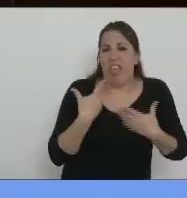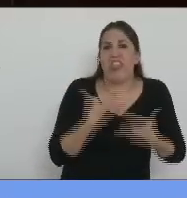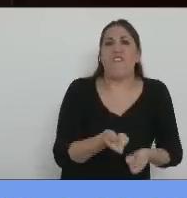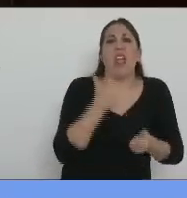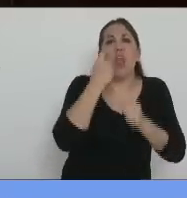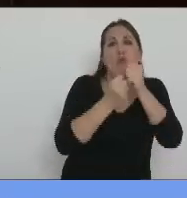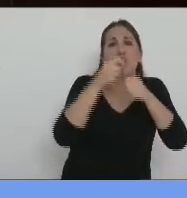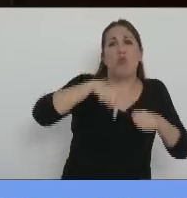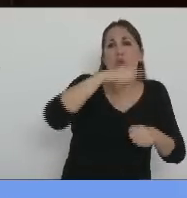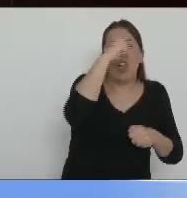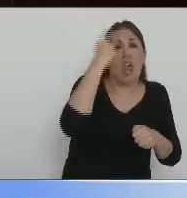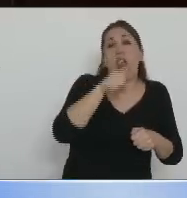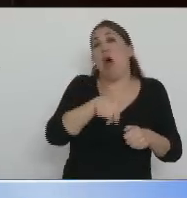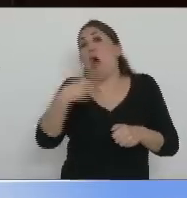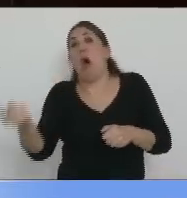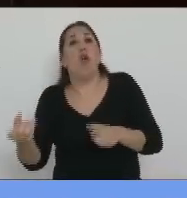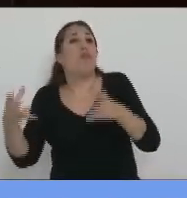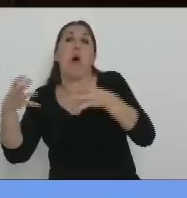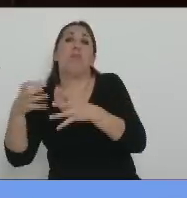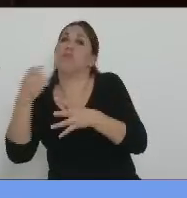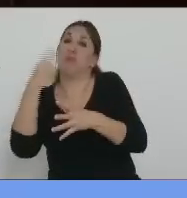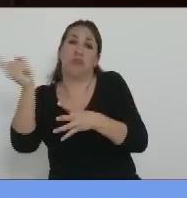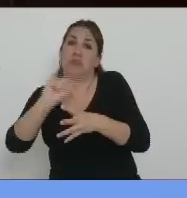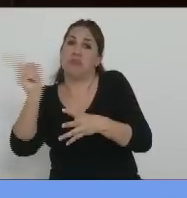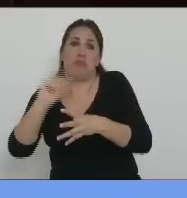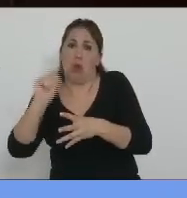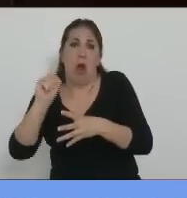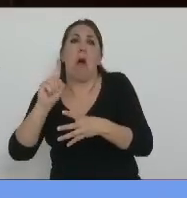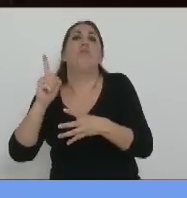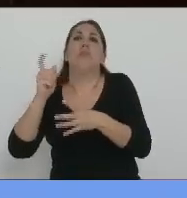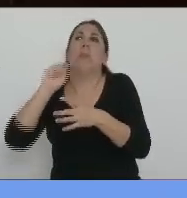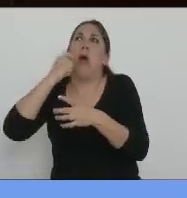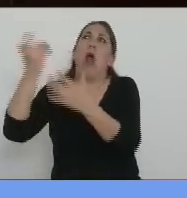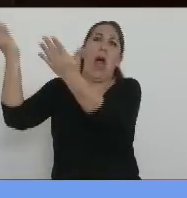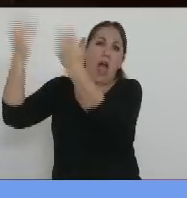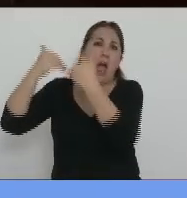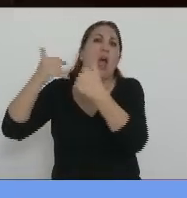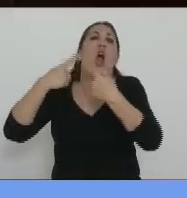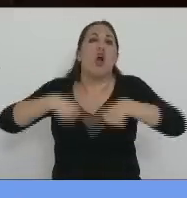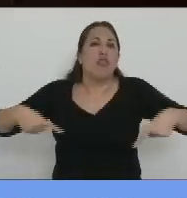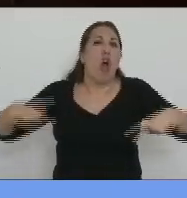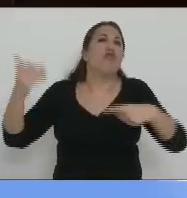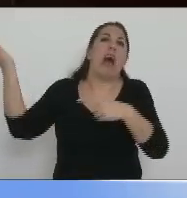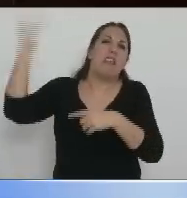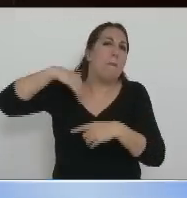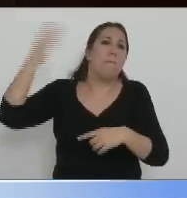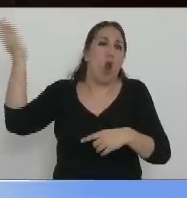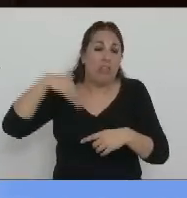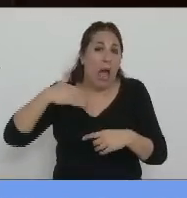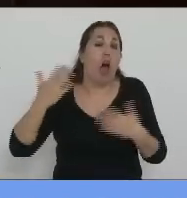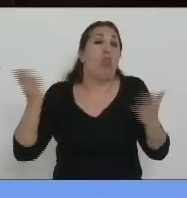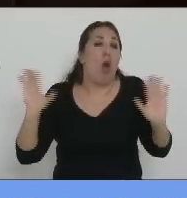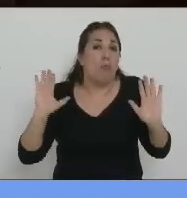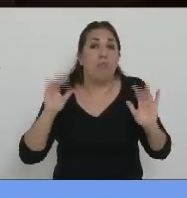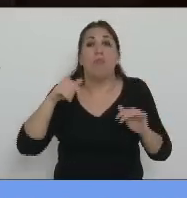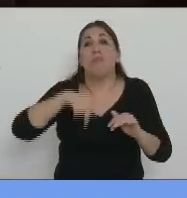y otro dice no que venga la industria importada y importemos todo por lo tanto cuando